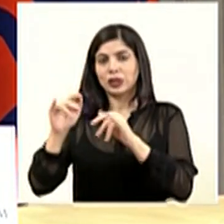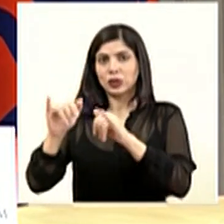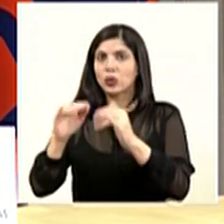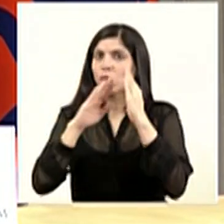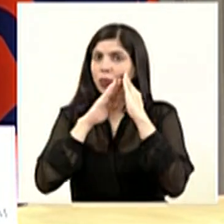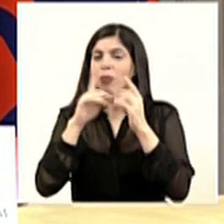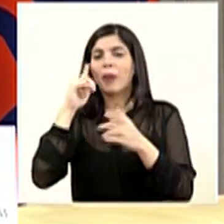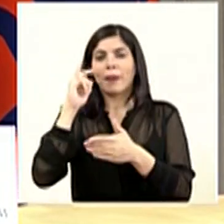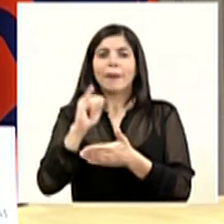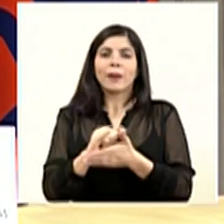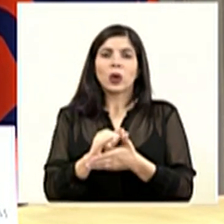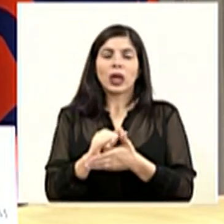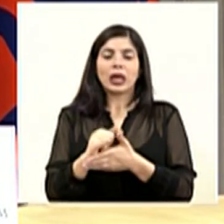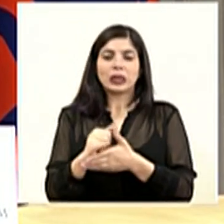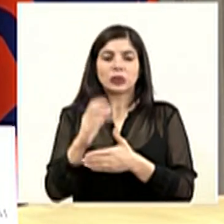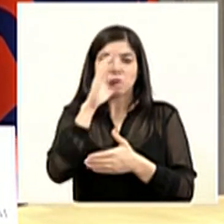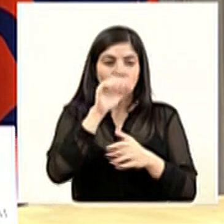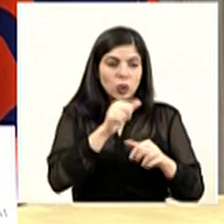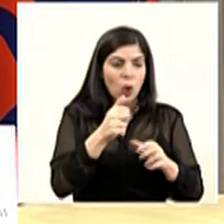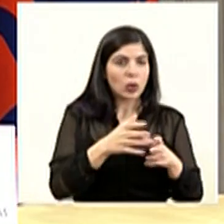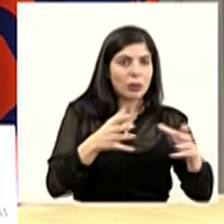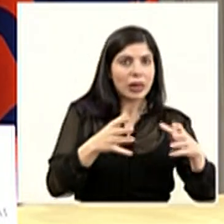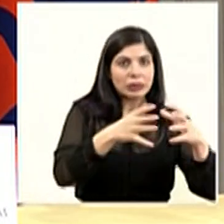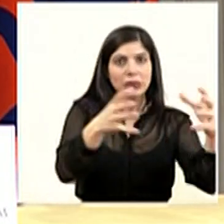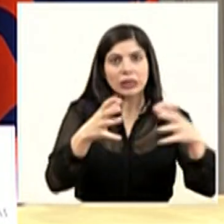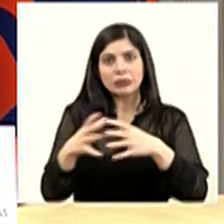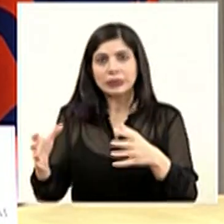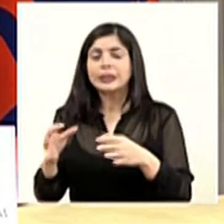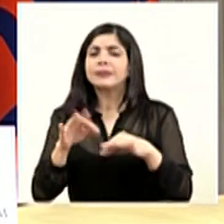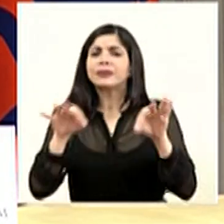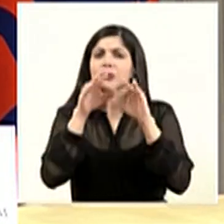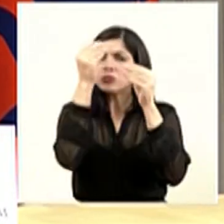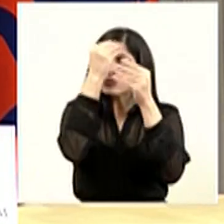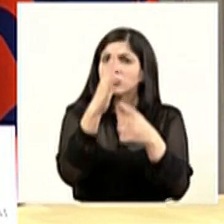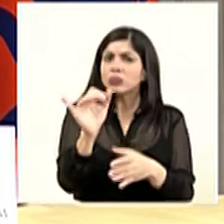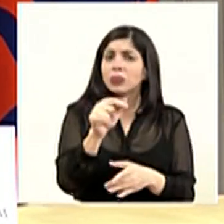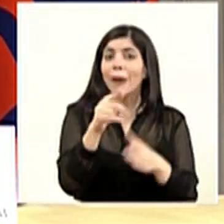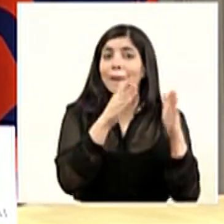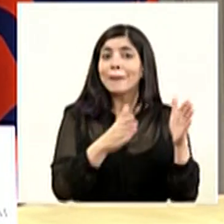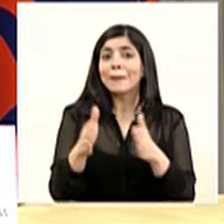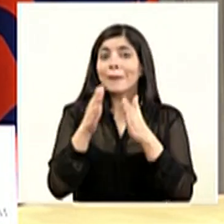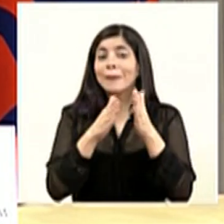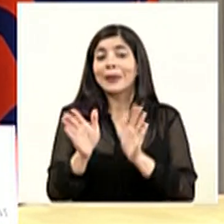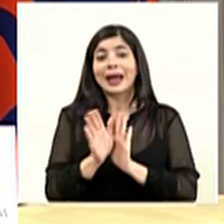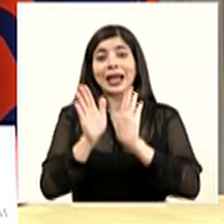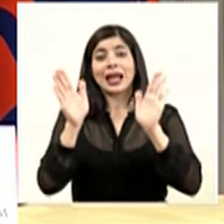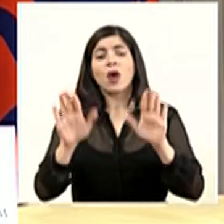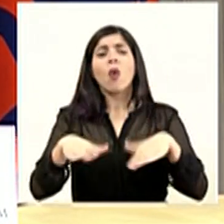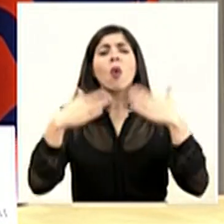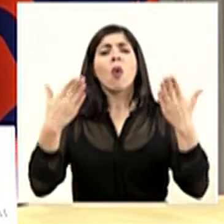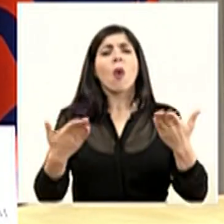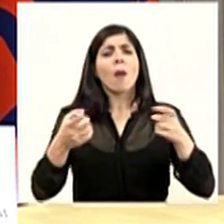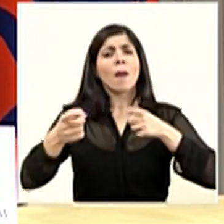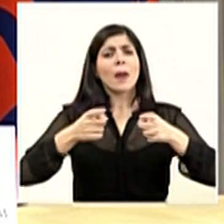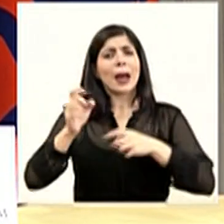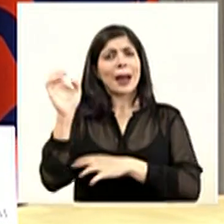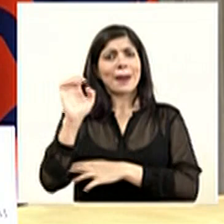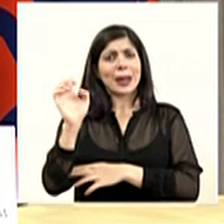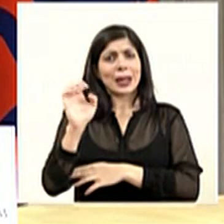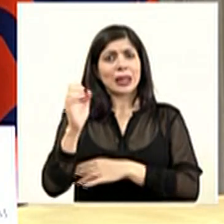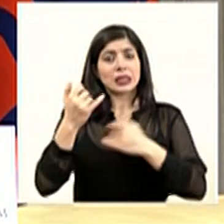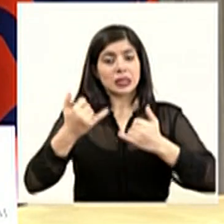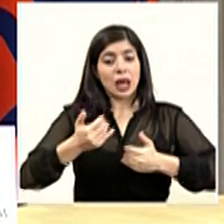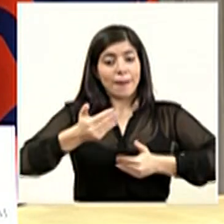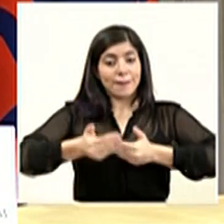se hace la ampliación. Es importante mencionar también que en el Plan General de Manejo de la Emergencia, que está en proceso